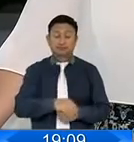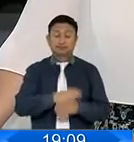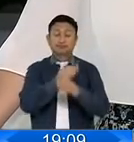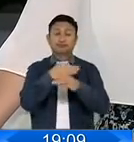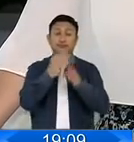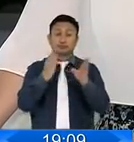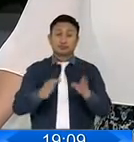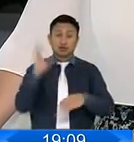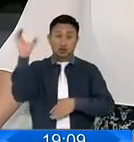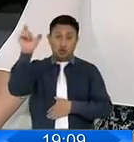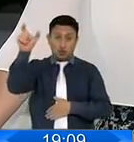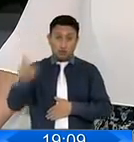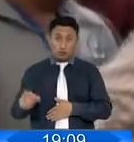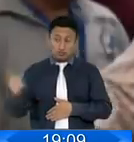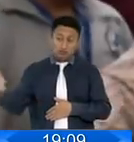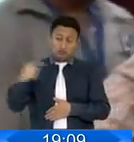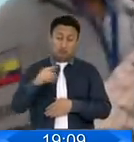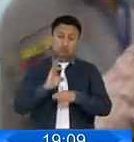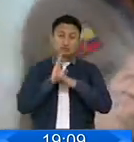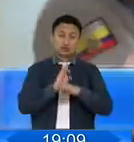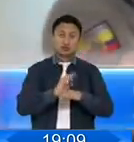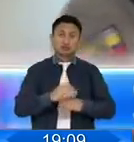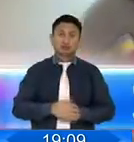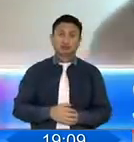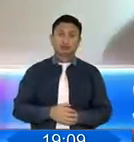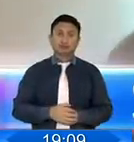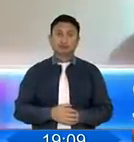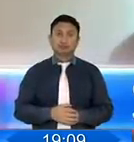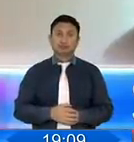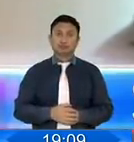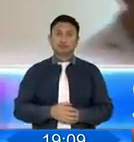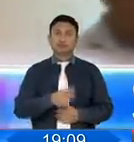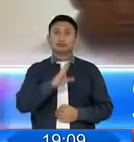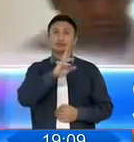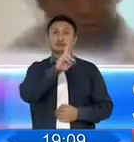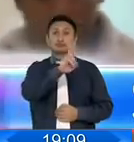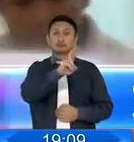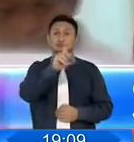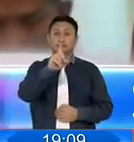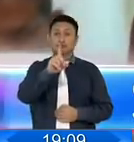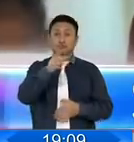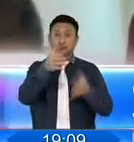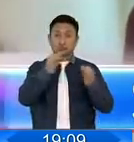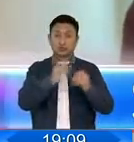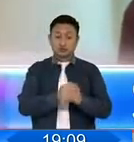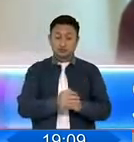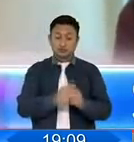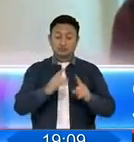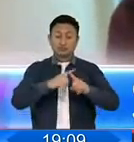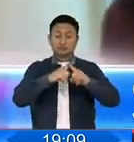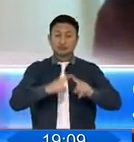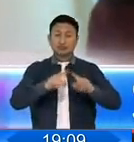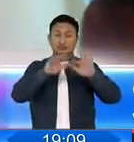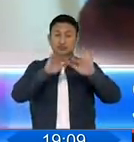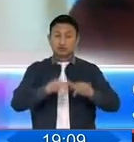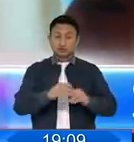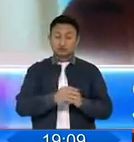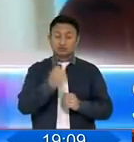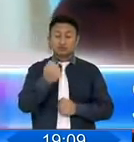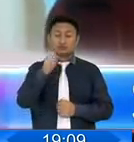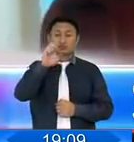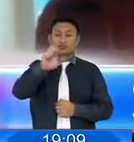testigos. Fue el pasado 21 de febrero que Pablo Romero, exsecretario de la Secretaría Nacional de Inteligencia, SENAIN,